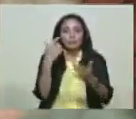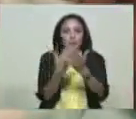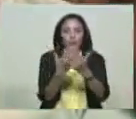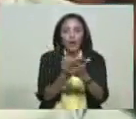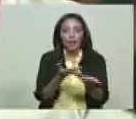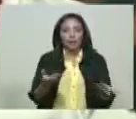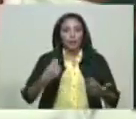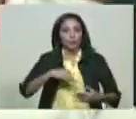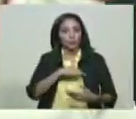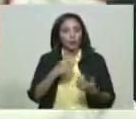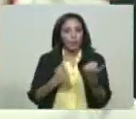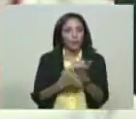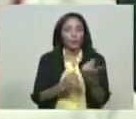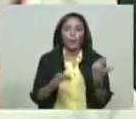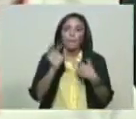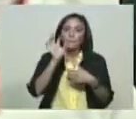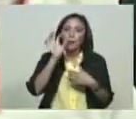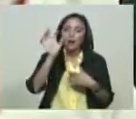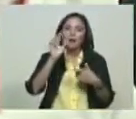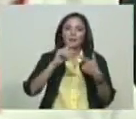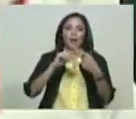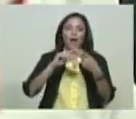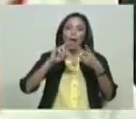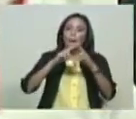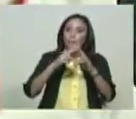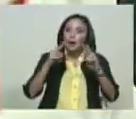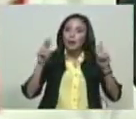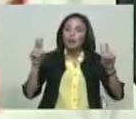queremos patria queremos paz